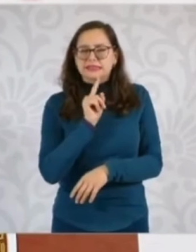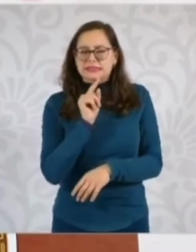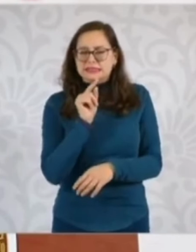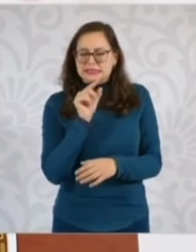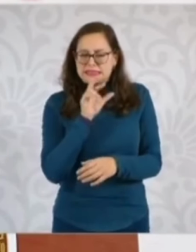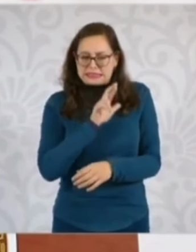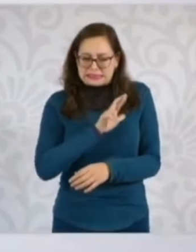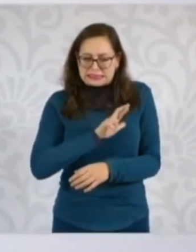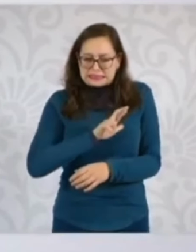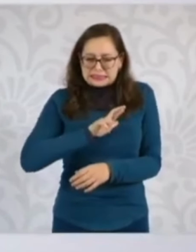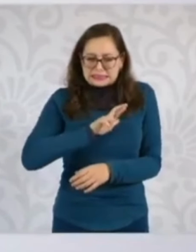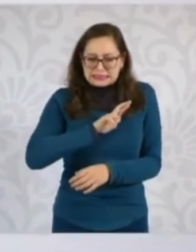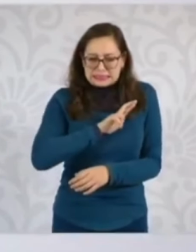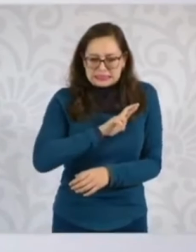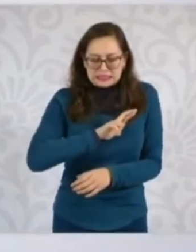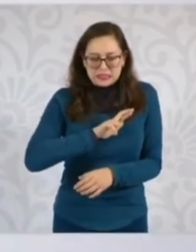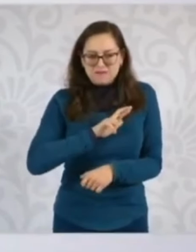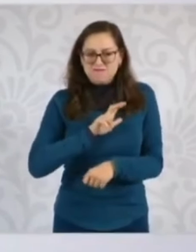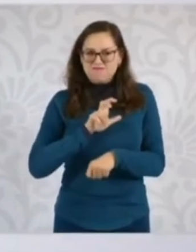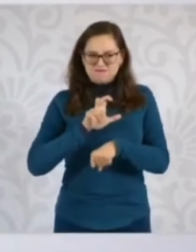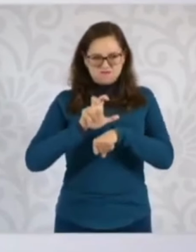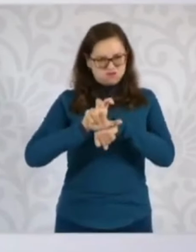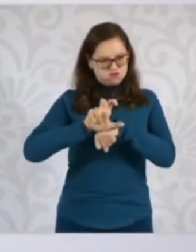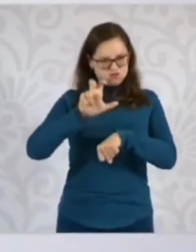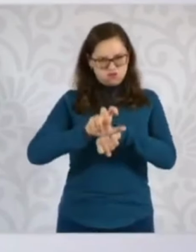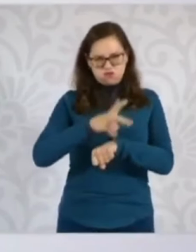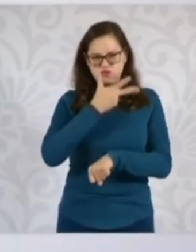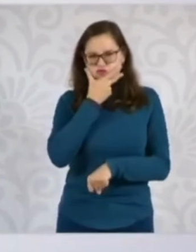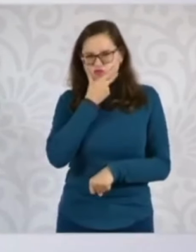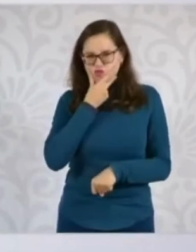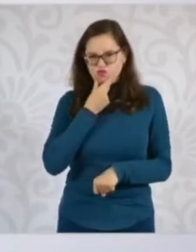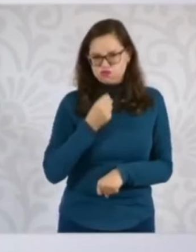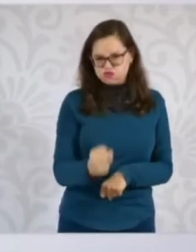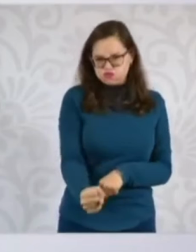en donde se usa un machismo tremendo.